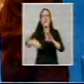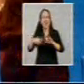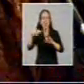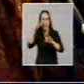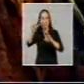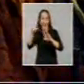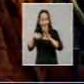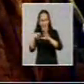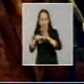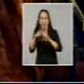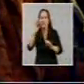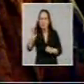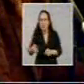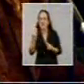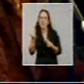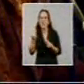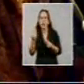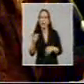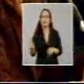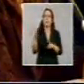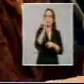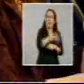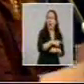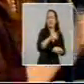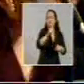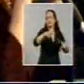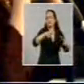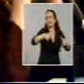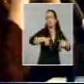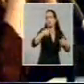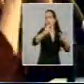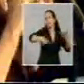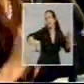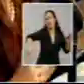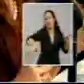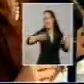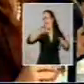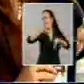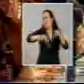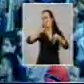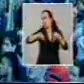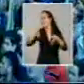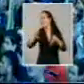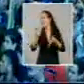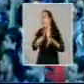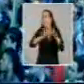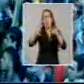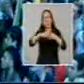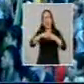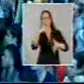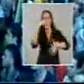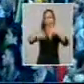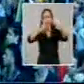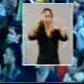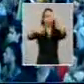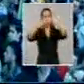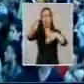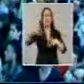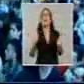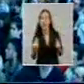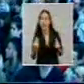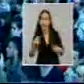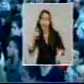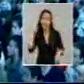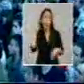equipo de braquiterapia, acelerador lineal, en fin, un equipamiento de última tecnología para combatir uno